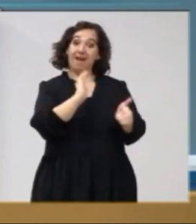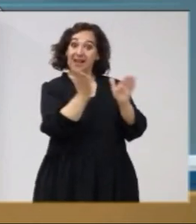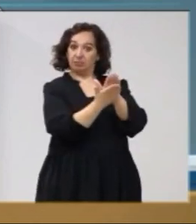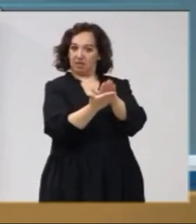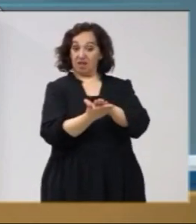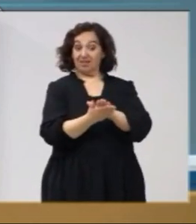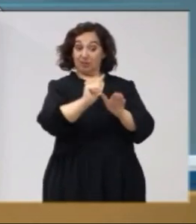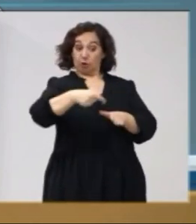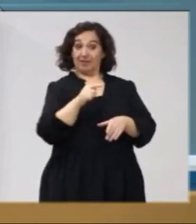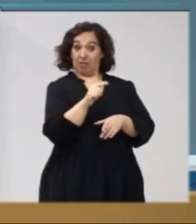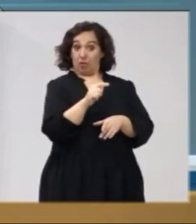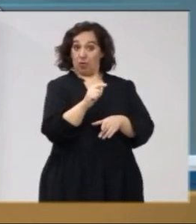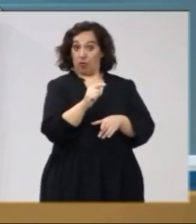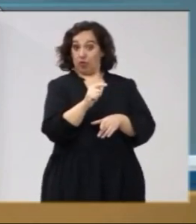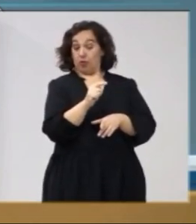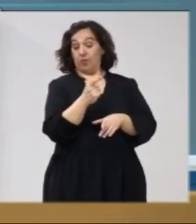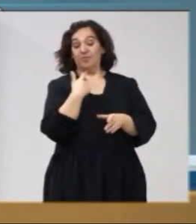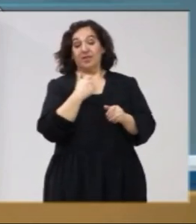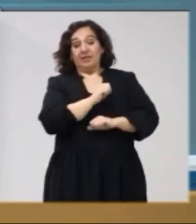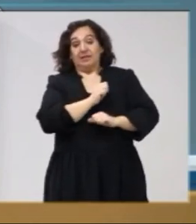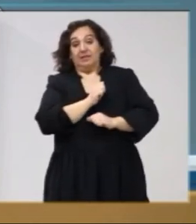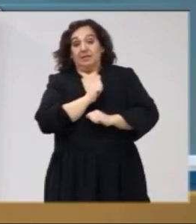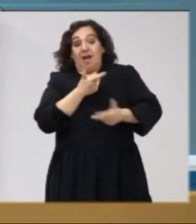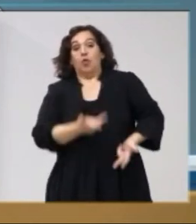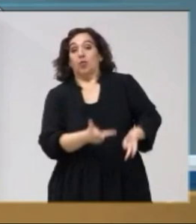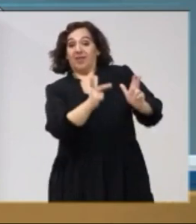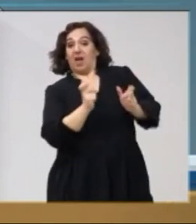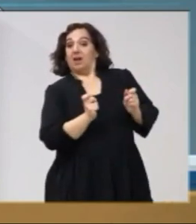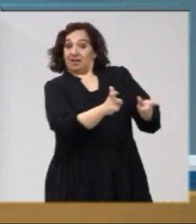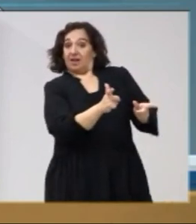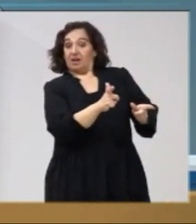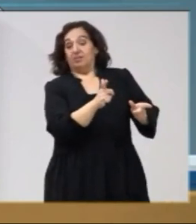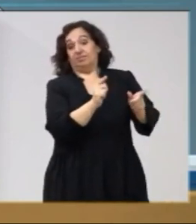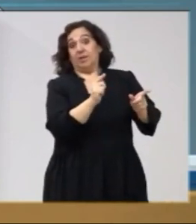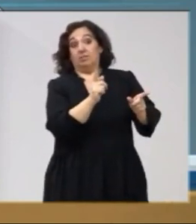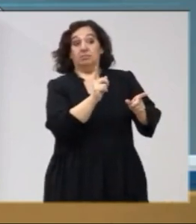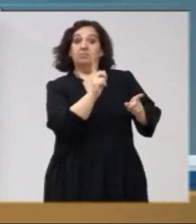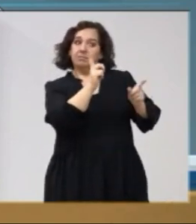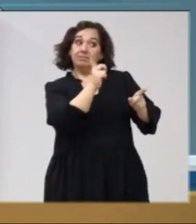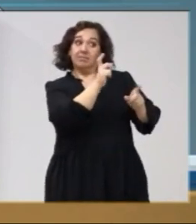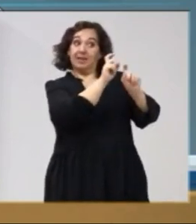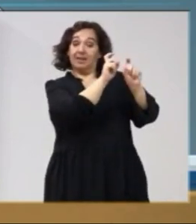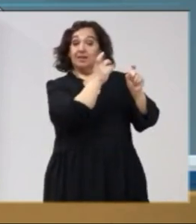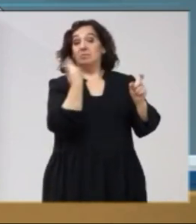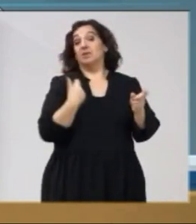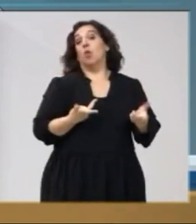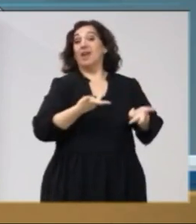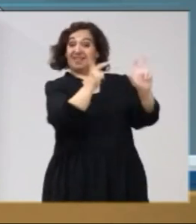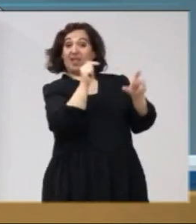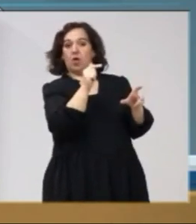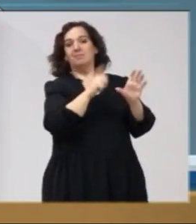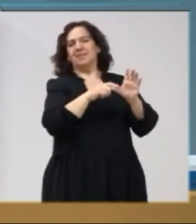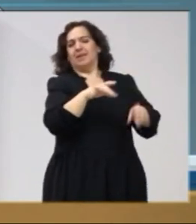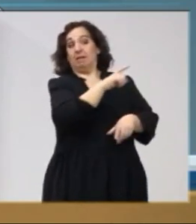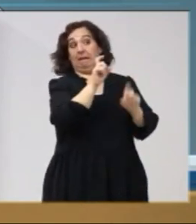de contratación pendientes de adjudicación en los que participan en su licitación